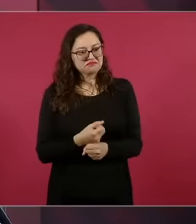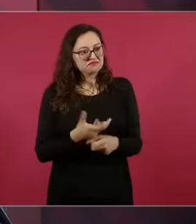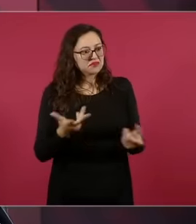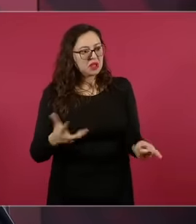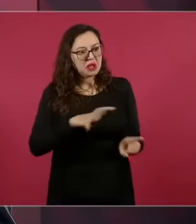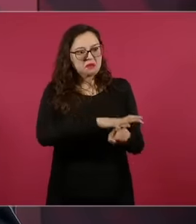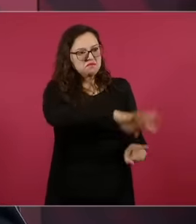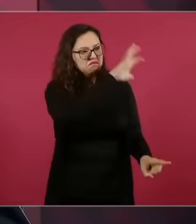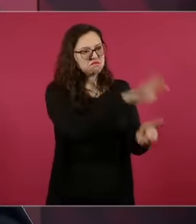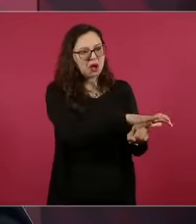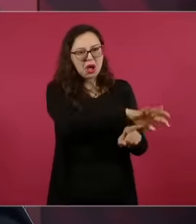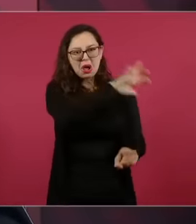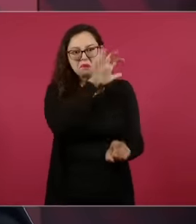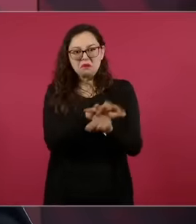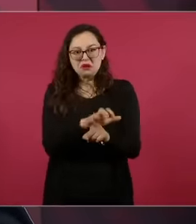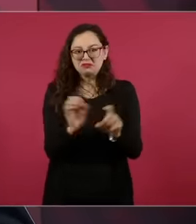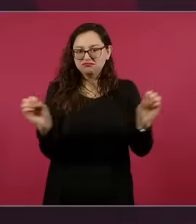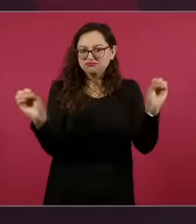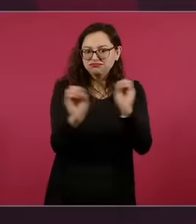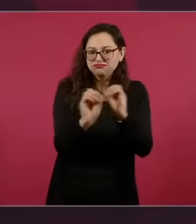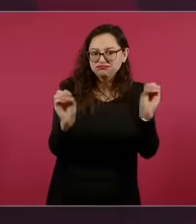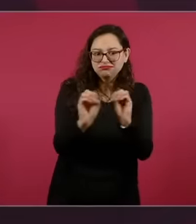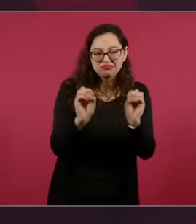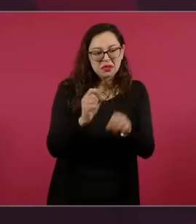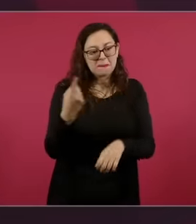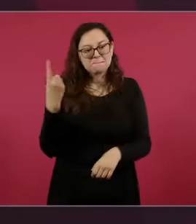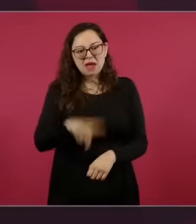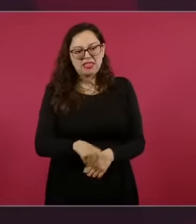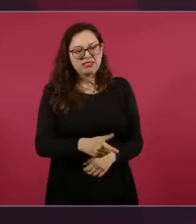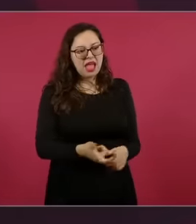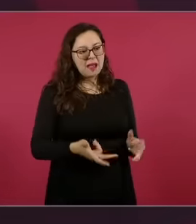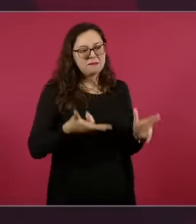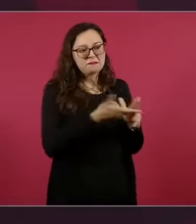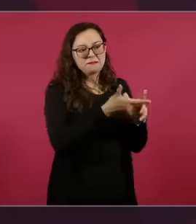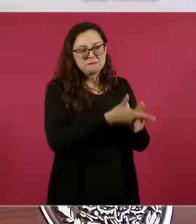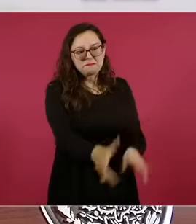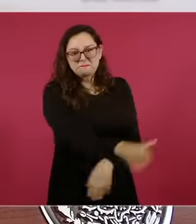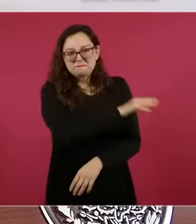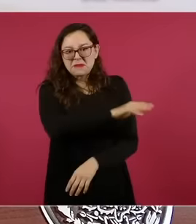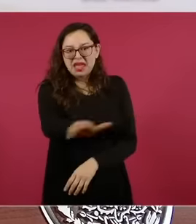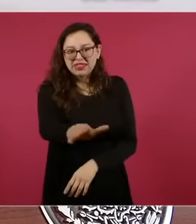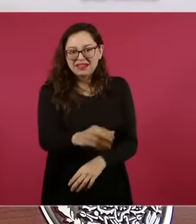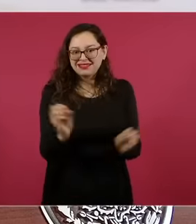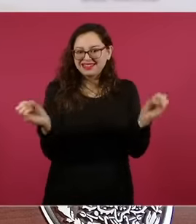masacró a nadie, no hubieron masacres,